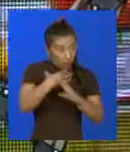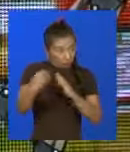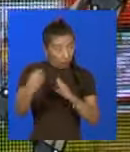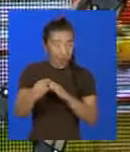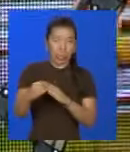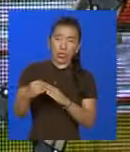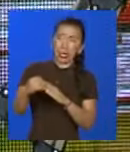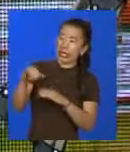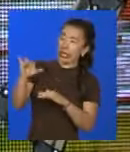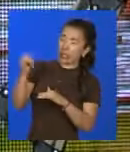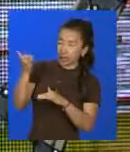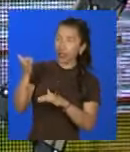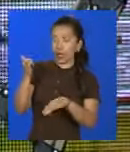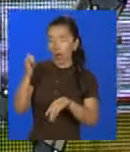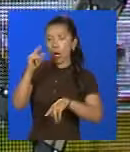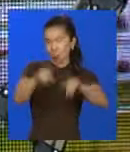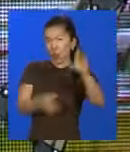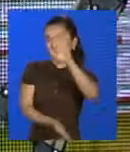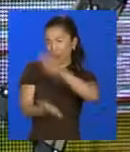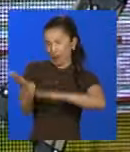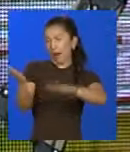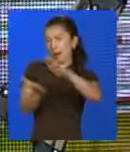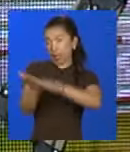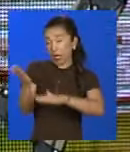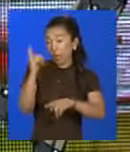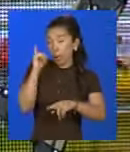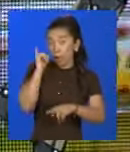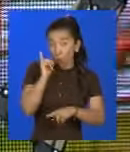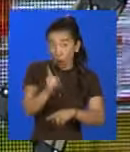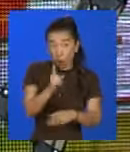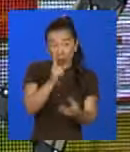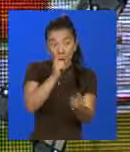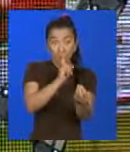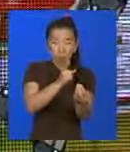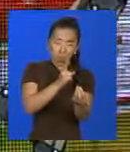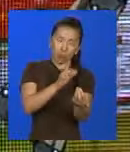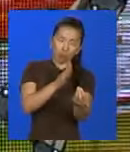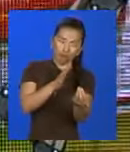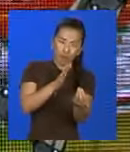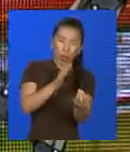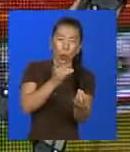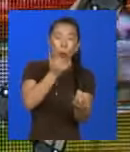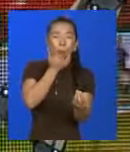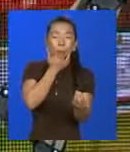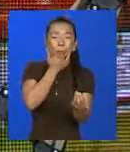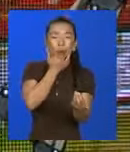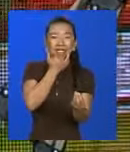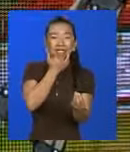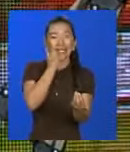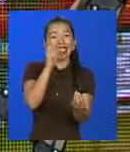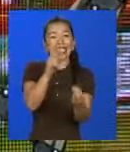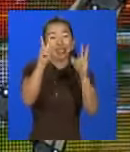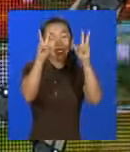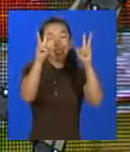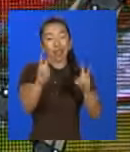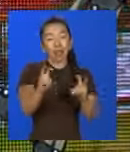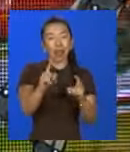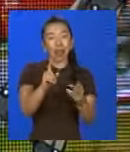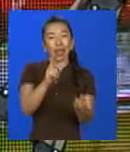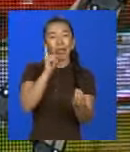sigue yendo menos por ese exilio político muy determinado. Es que el cambio del exilio político fue al refugiado,